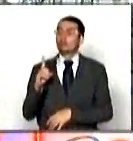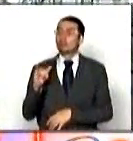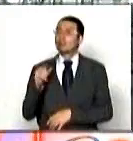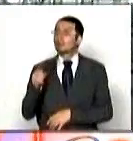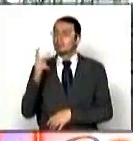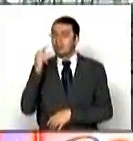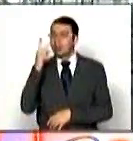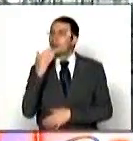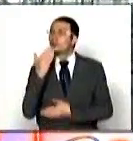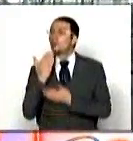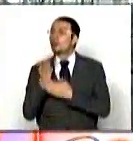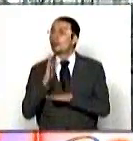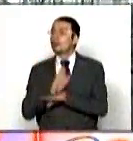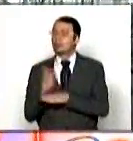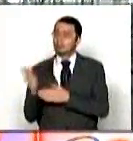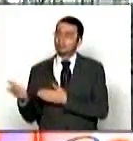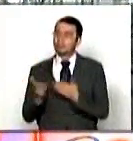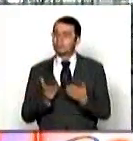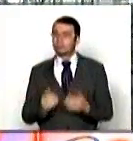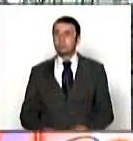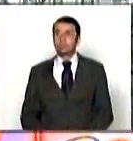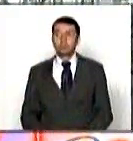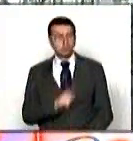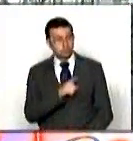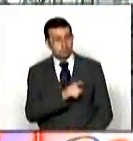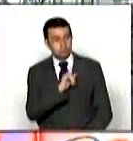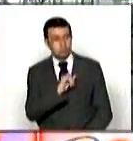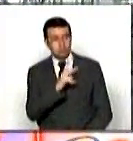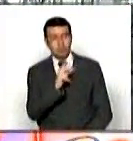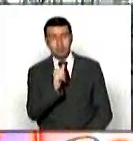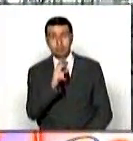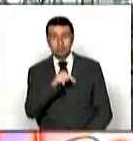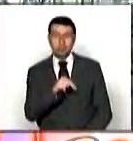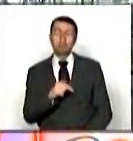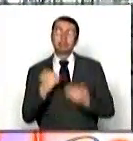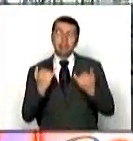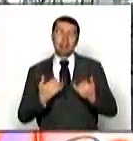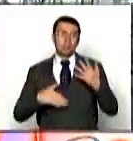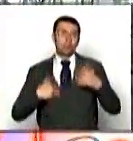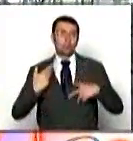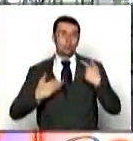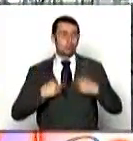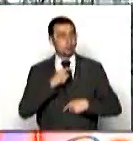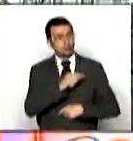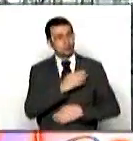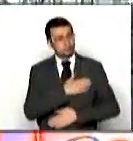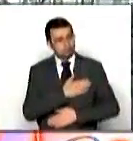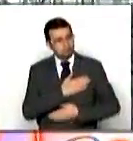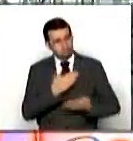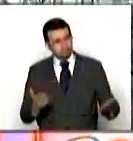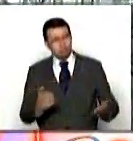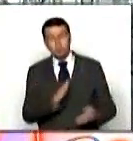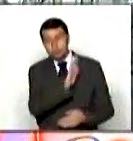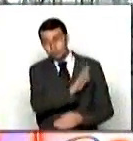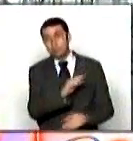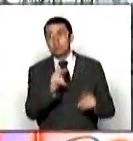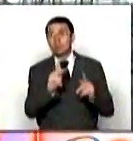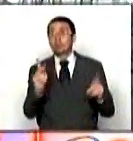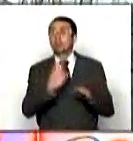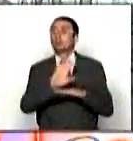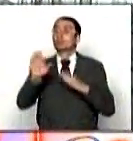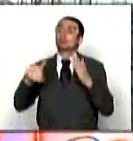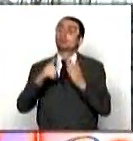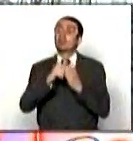bienvenido. Iván, buenas tardes, un gusto saludarte a ti y a todos los televidentes que nos ven hoy aquí, tanto en Colombia como fuera del